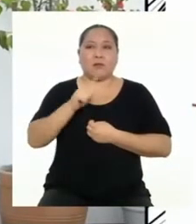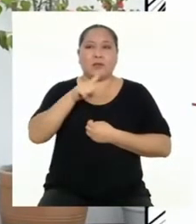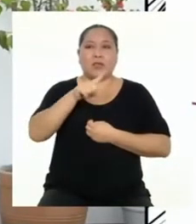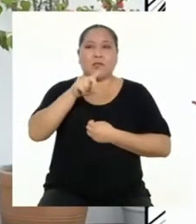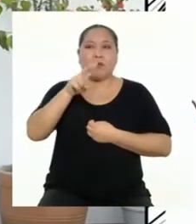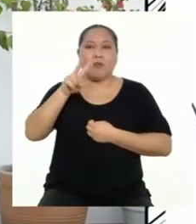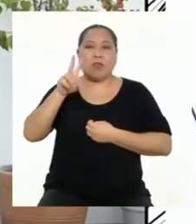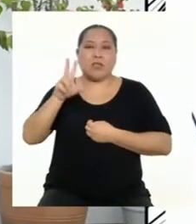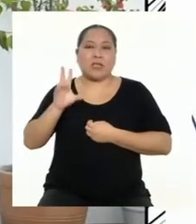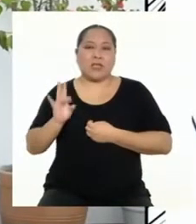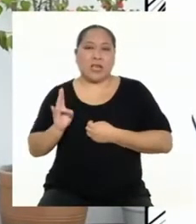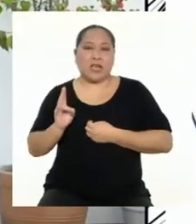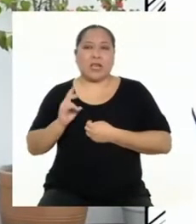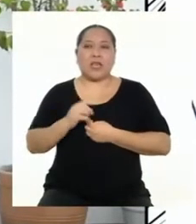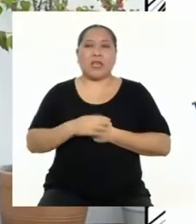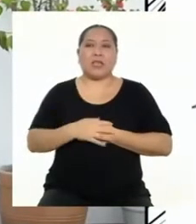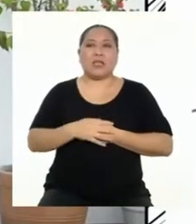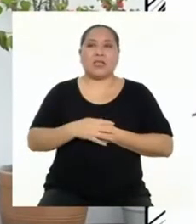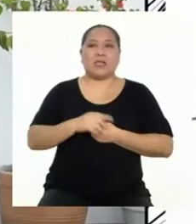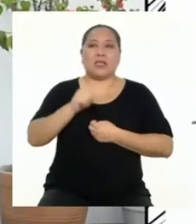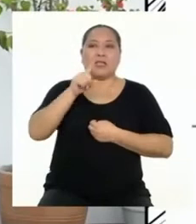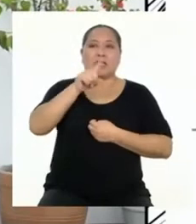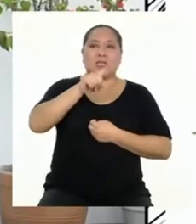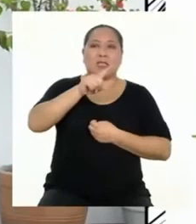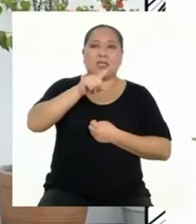727,